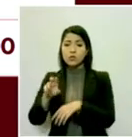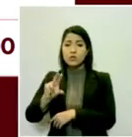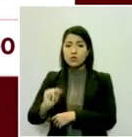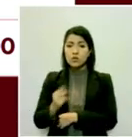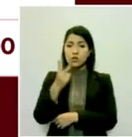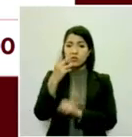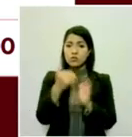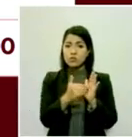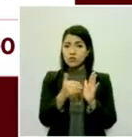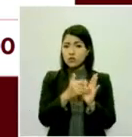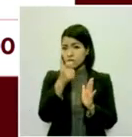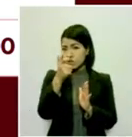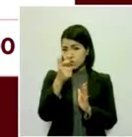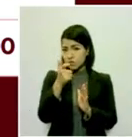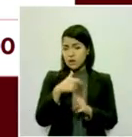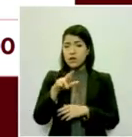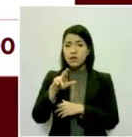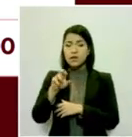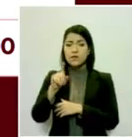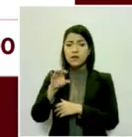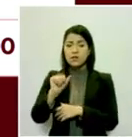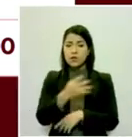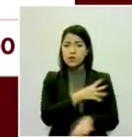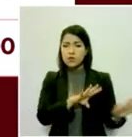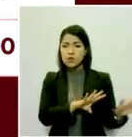pesos. El refrendo, vamos,